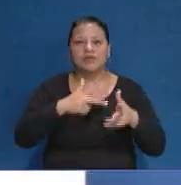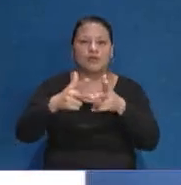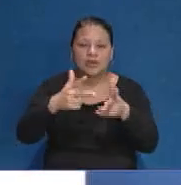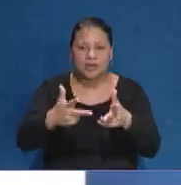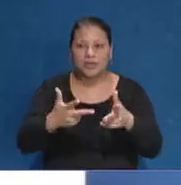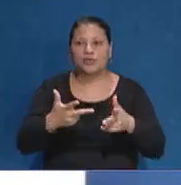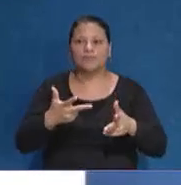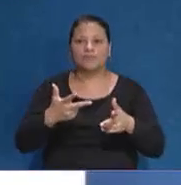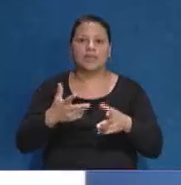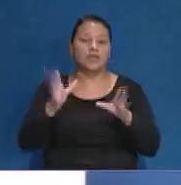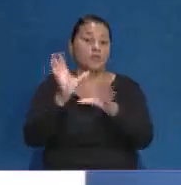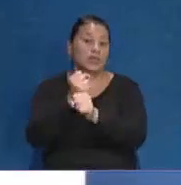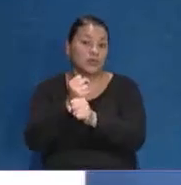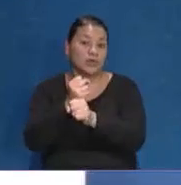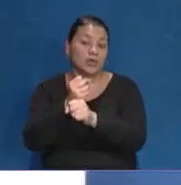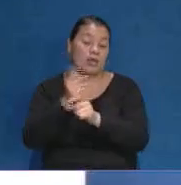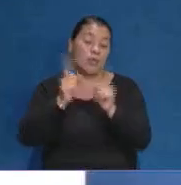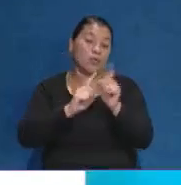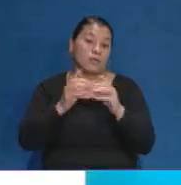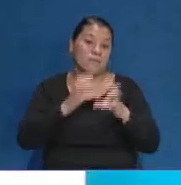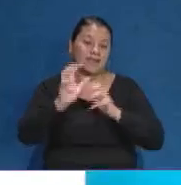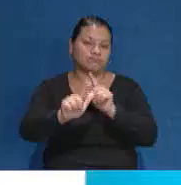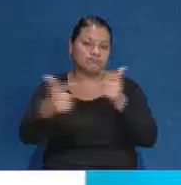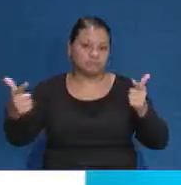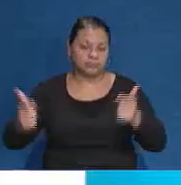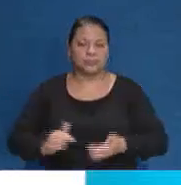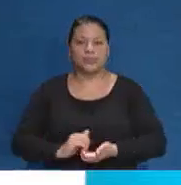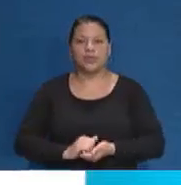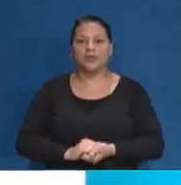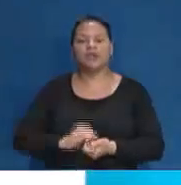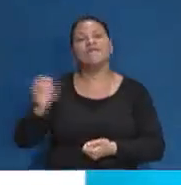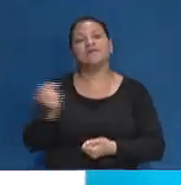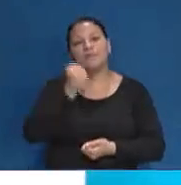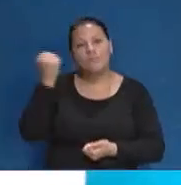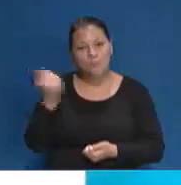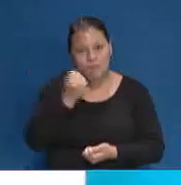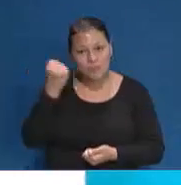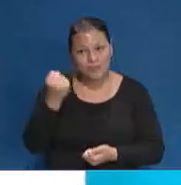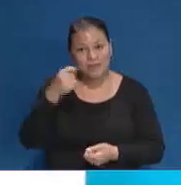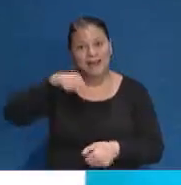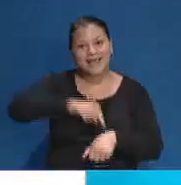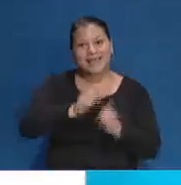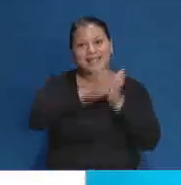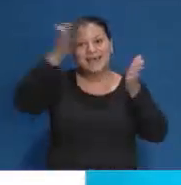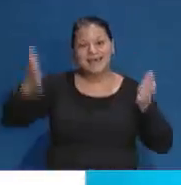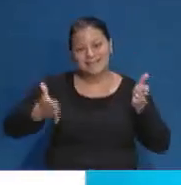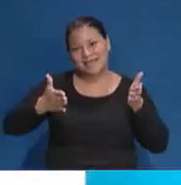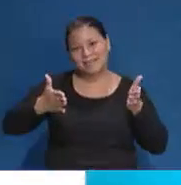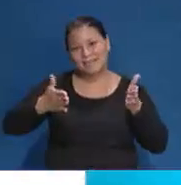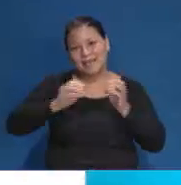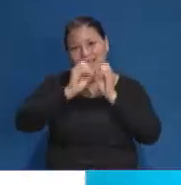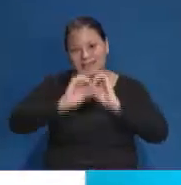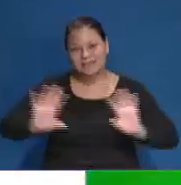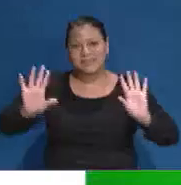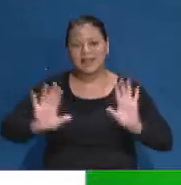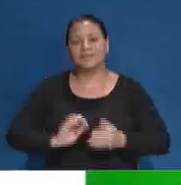los micros que esta semana no la hemos podido tener. Así que bueno, eso va a ser también muy importante para esta etapa inicial, ¿no? Ir también